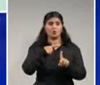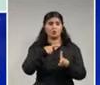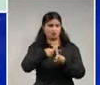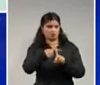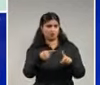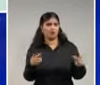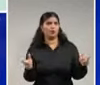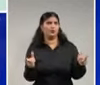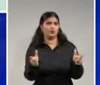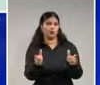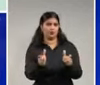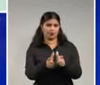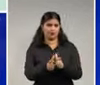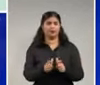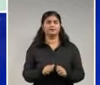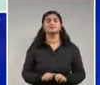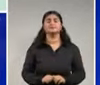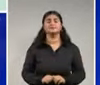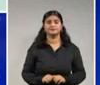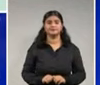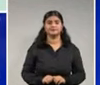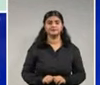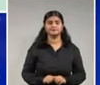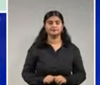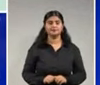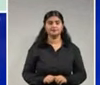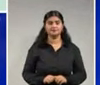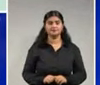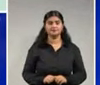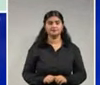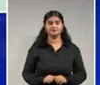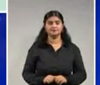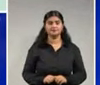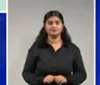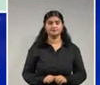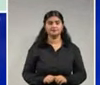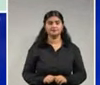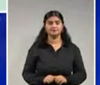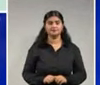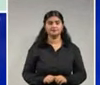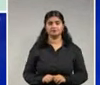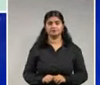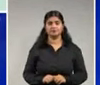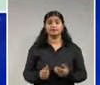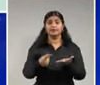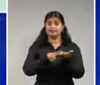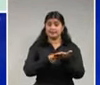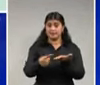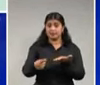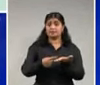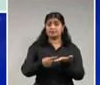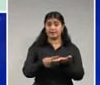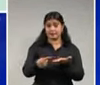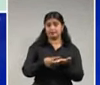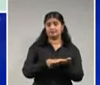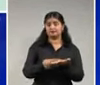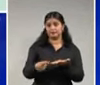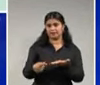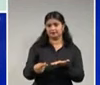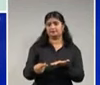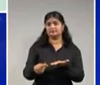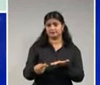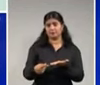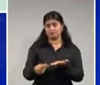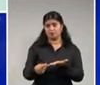que está ahí a continuación, se va incrementando el número de municipios que le llamamos